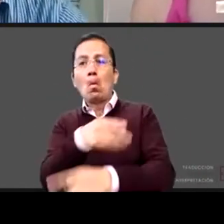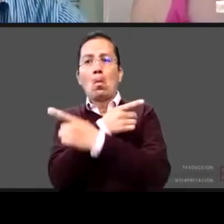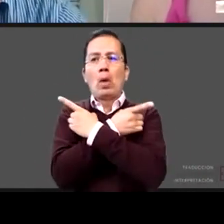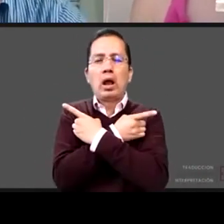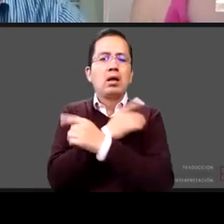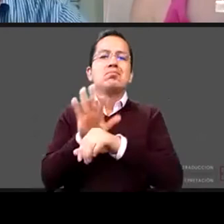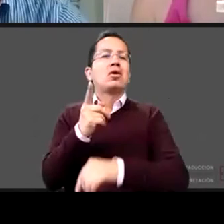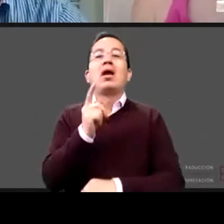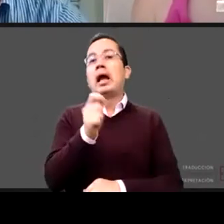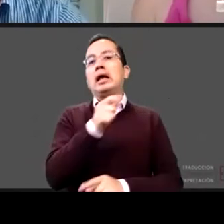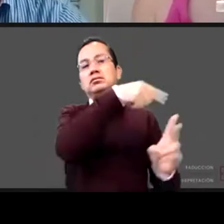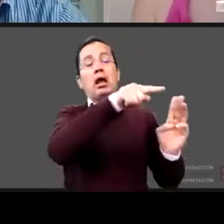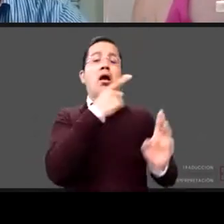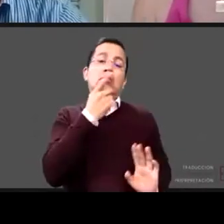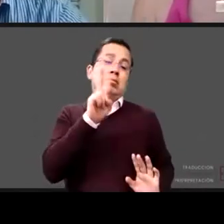la efectividad,